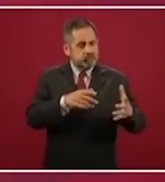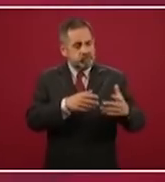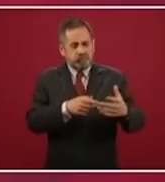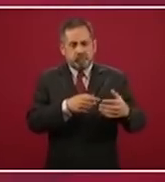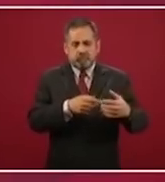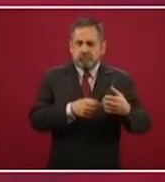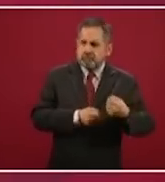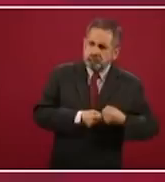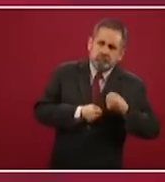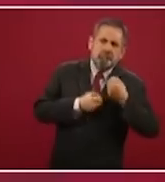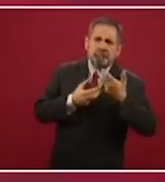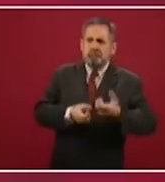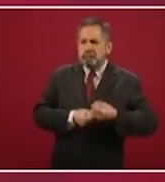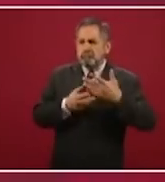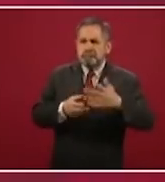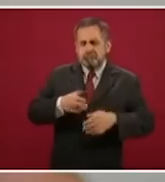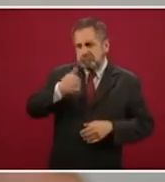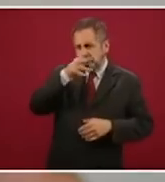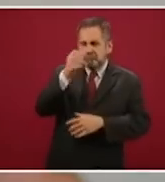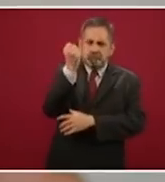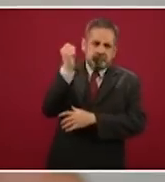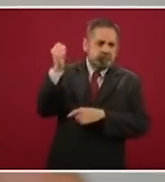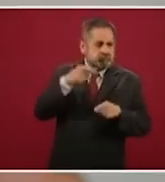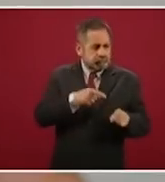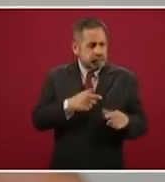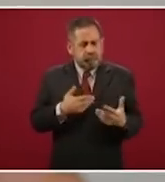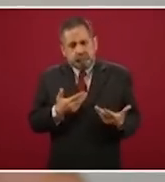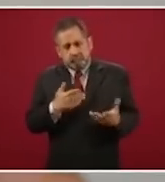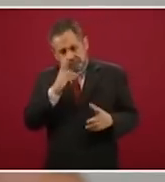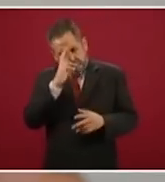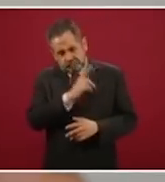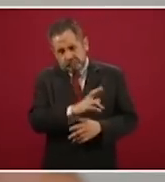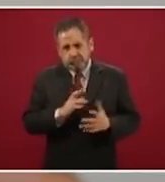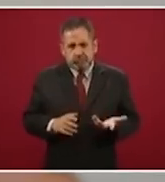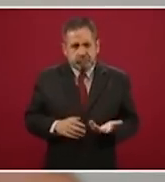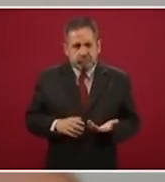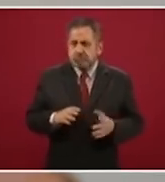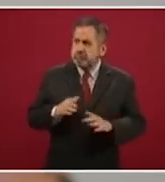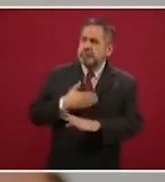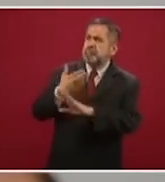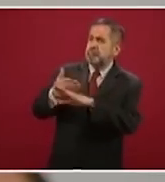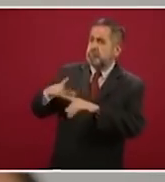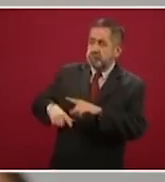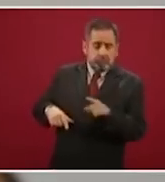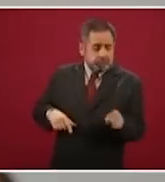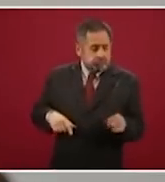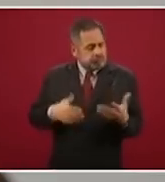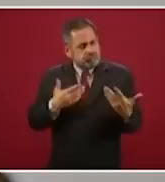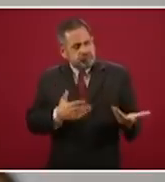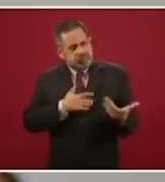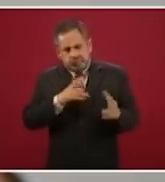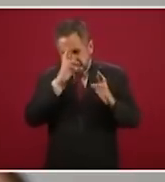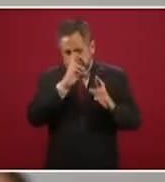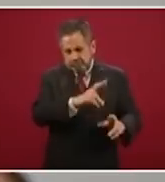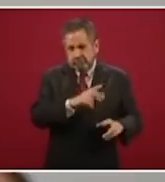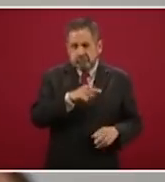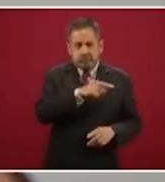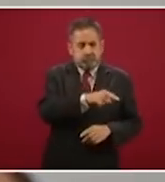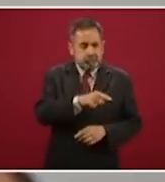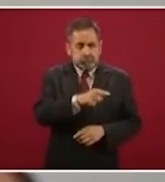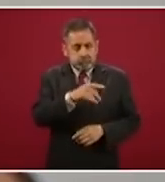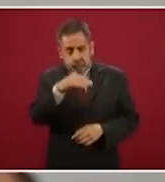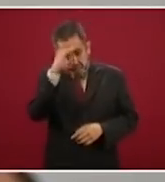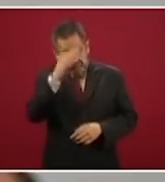manifestaciones de protesta en contra del gobierno, garantizando el derecho a